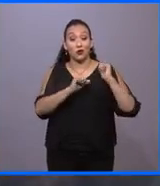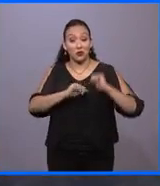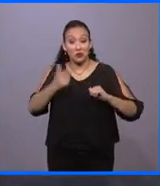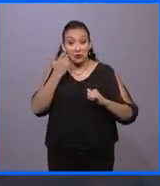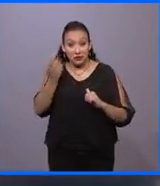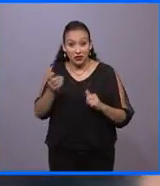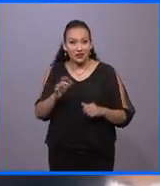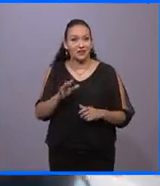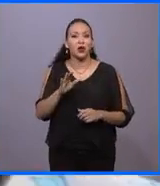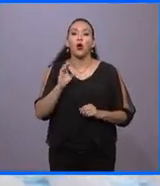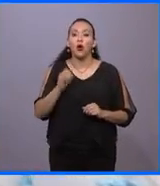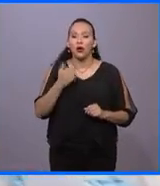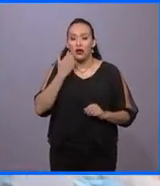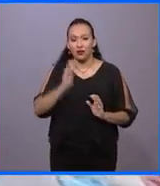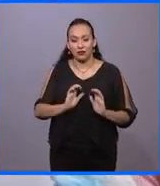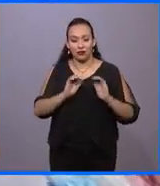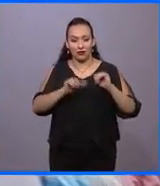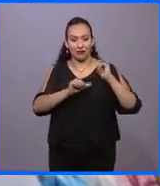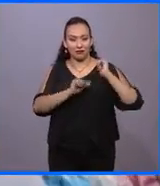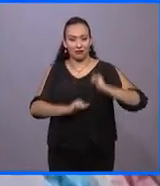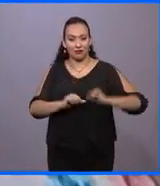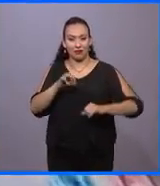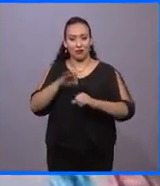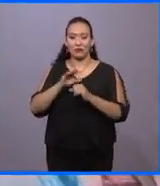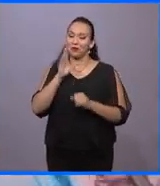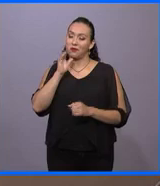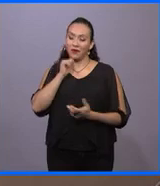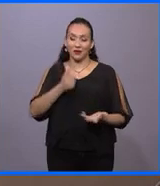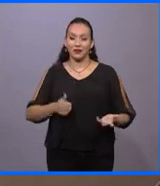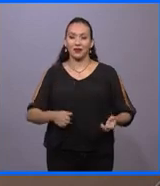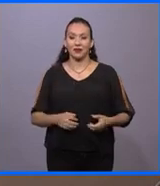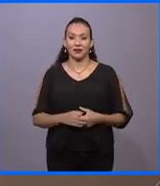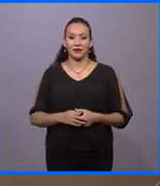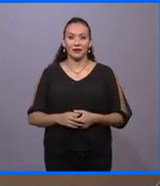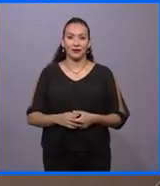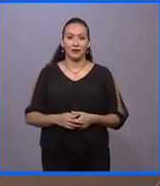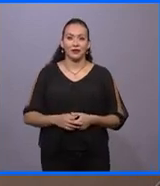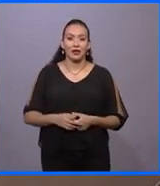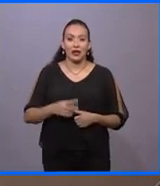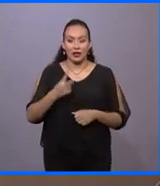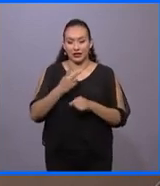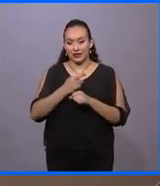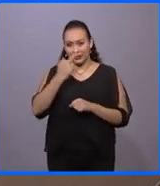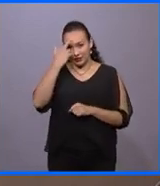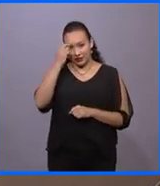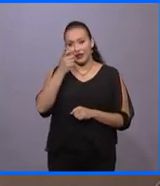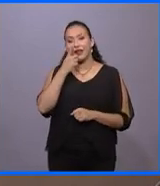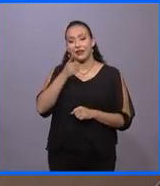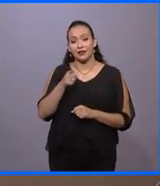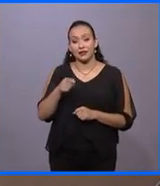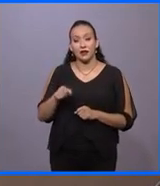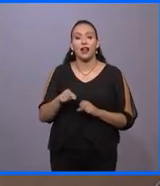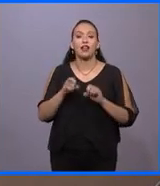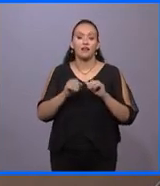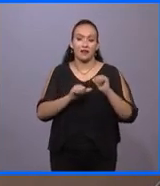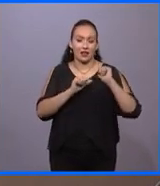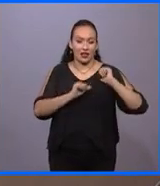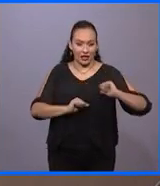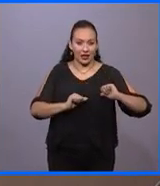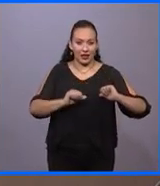o aspirar a un cargo público mediante el voto popular. La segunda razón es que el Consejo es una medida de